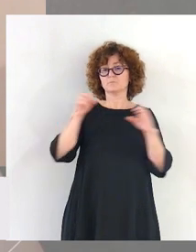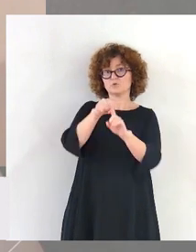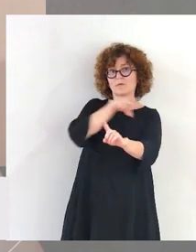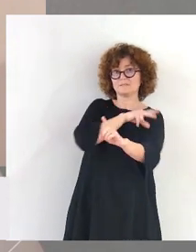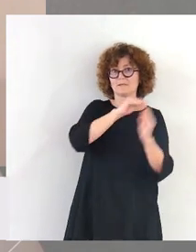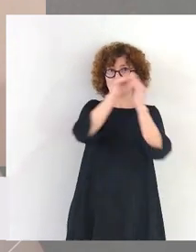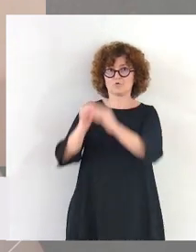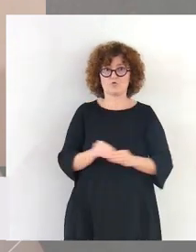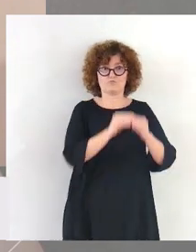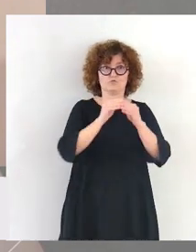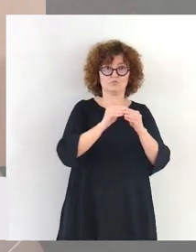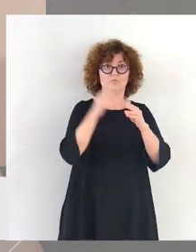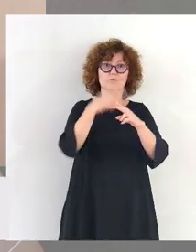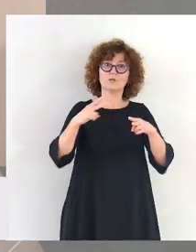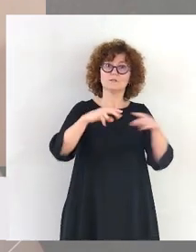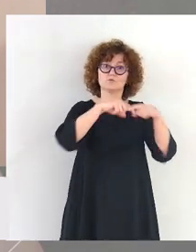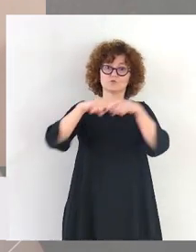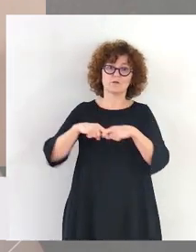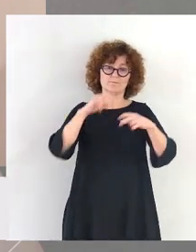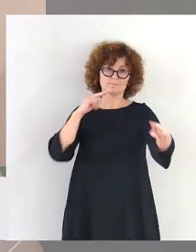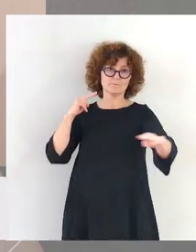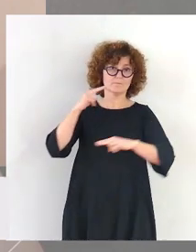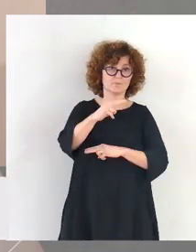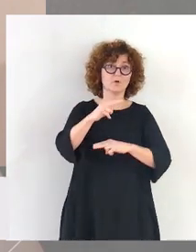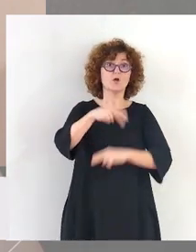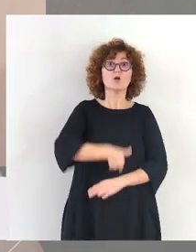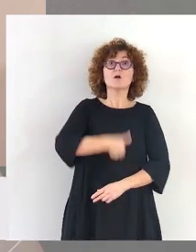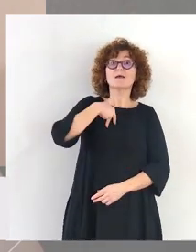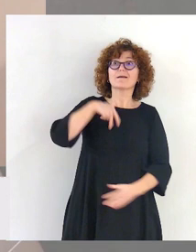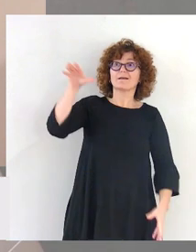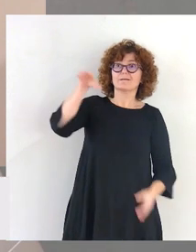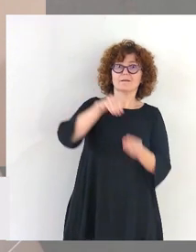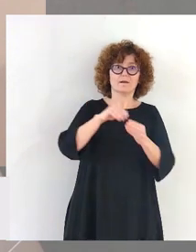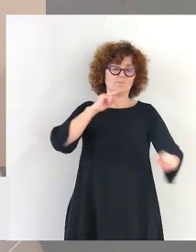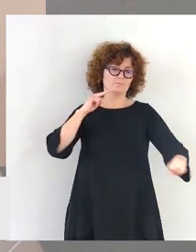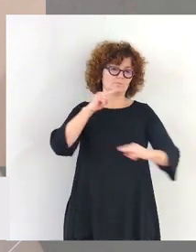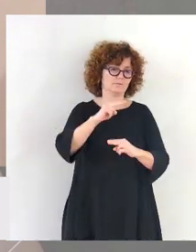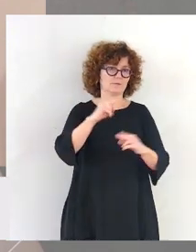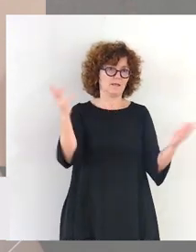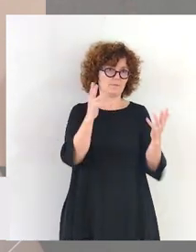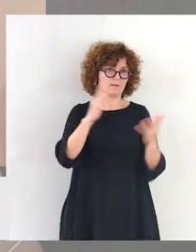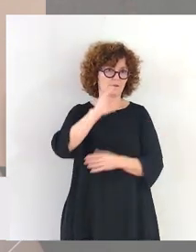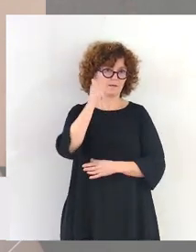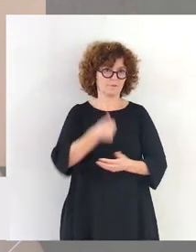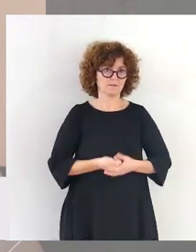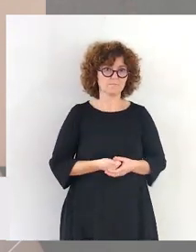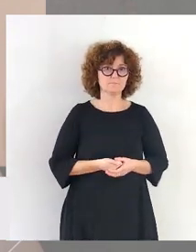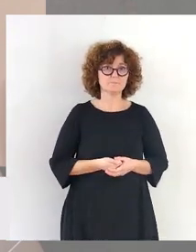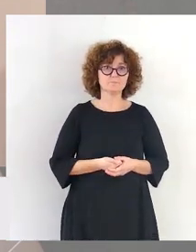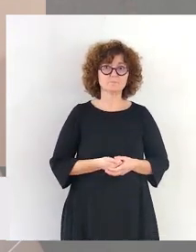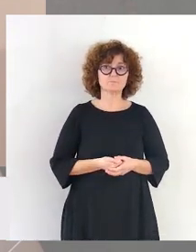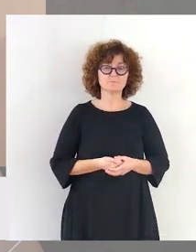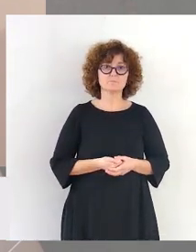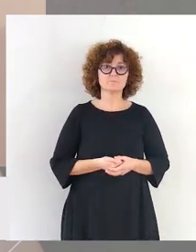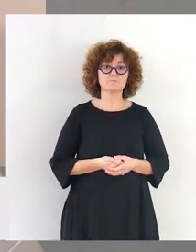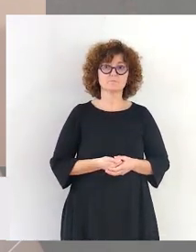solidario y conseguir una respuesta global reforzada frente a la emergencia climática es imprescindible que